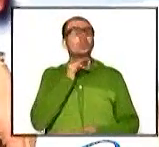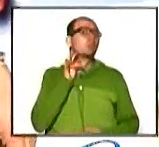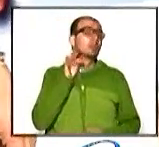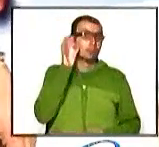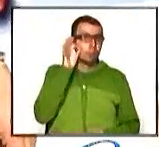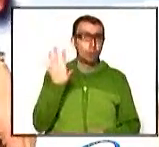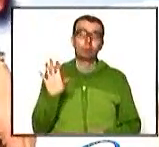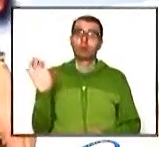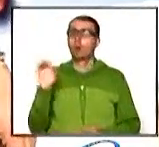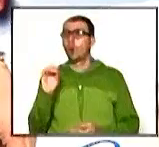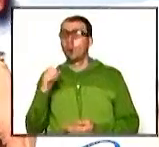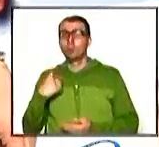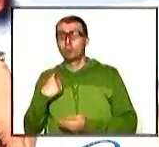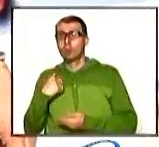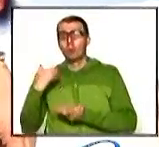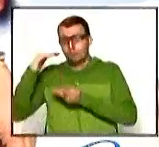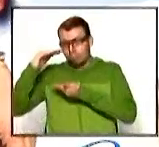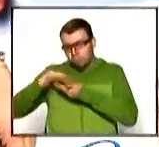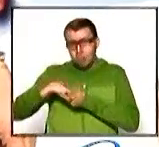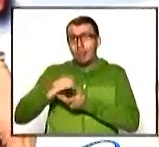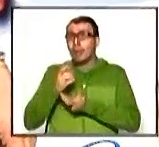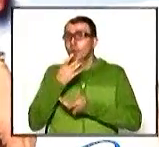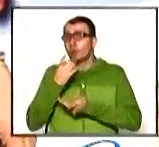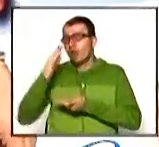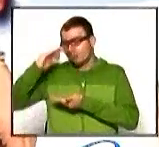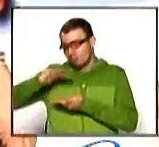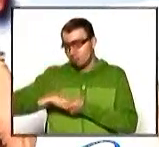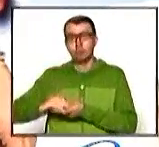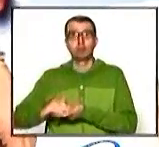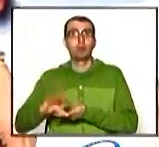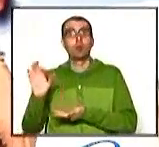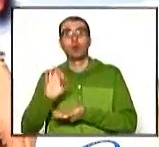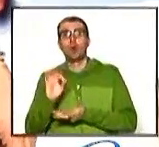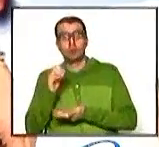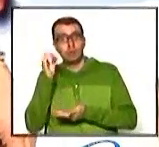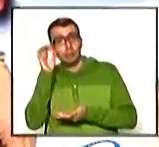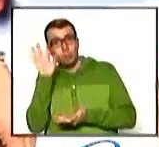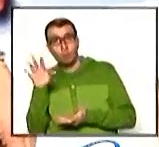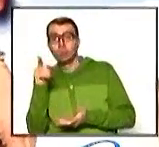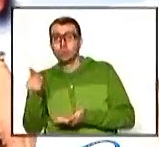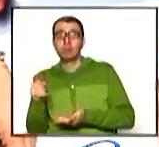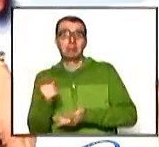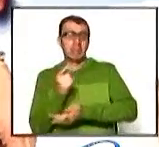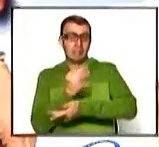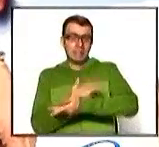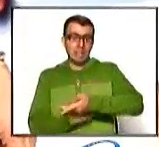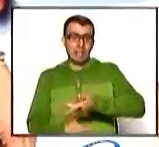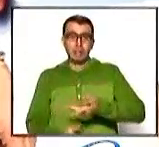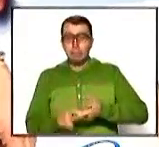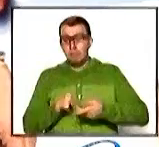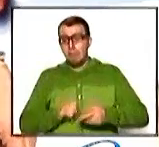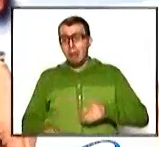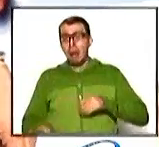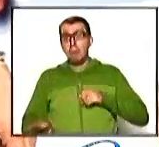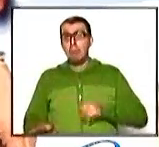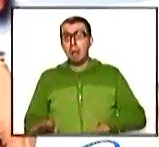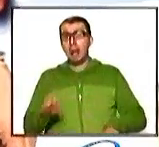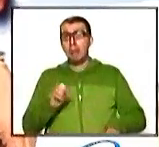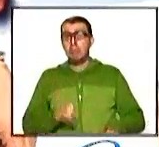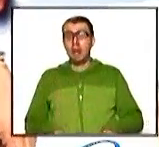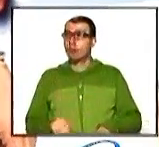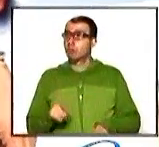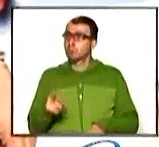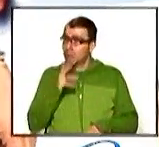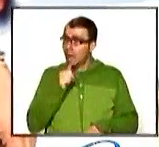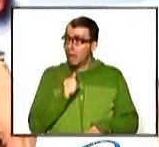una hipoglucemia. Hay que mirar una anemia, que usted no esté teniendo pérdidas, sangrados y